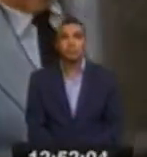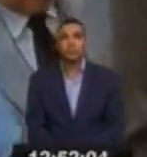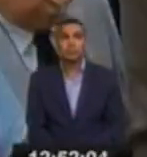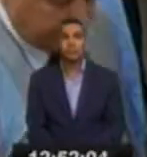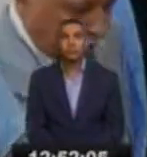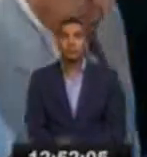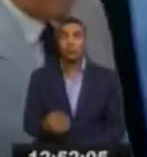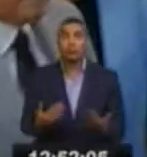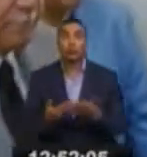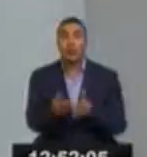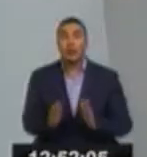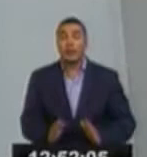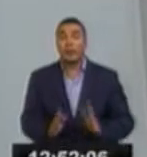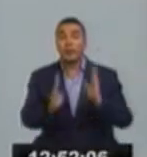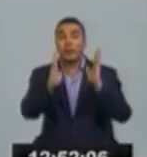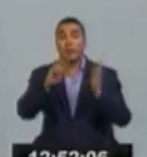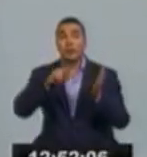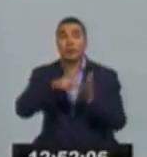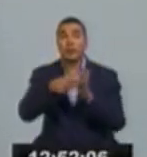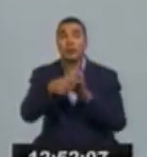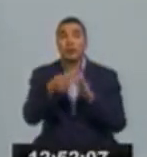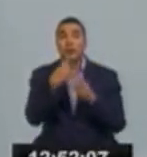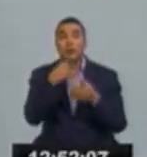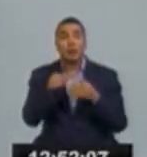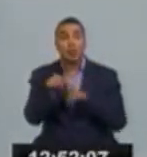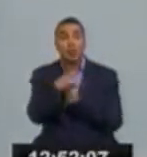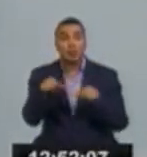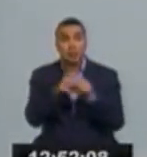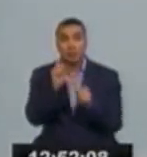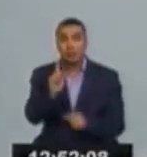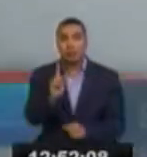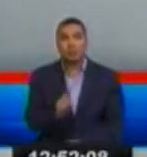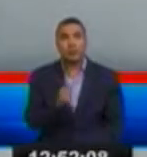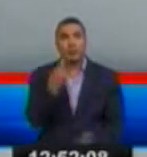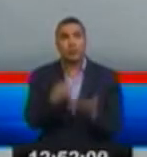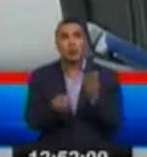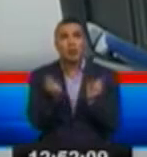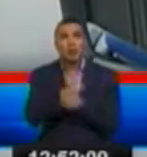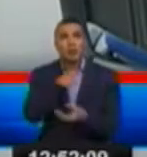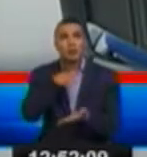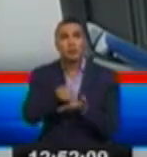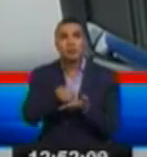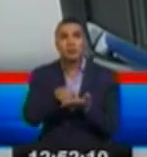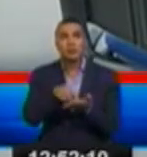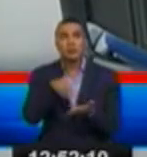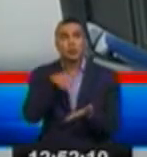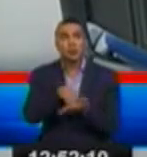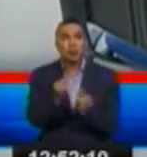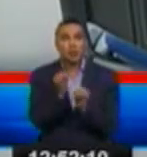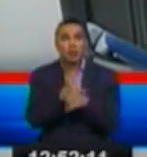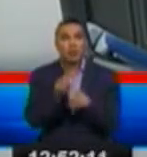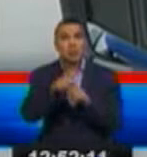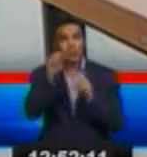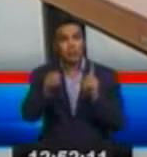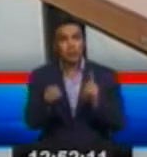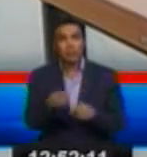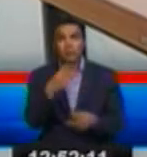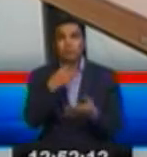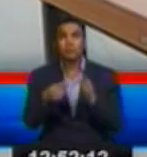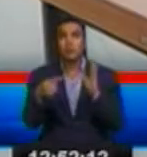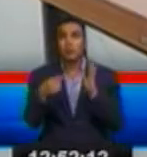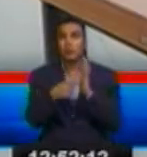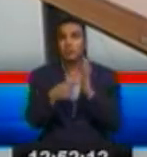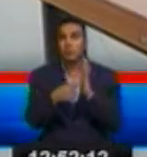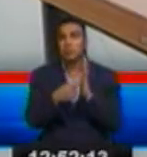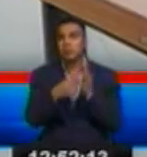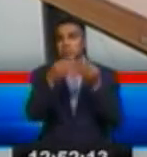Inauguraron un nuevo edificio para la Facultad de Ciencias Administrativas, donde se desarrollan las carreras de Ingeniería en Sistemas, Tributación y